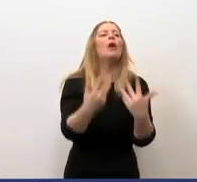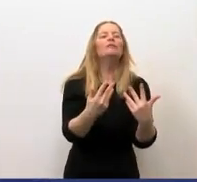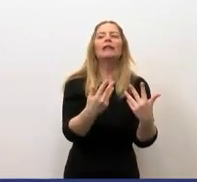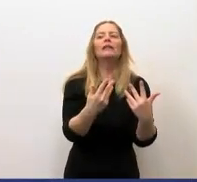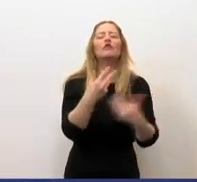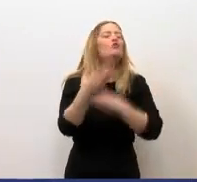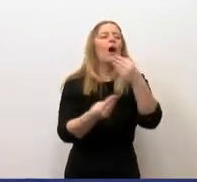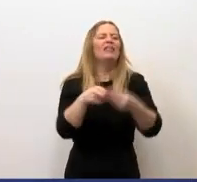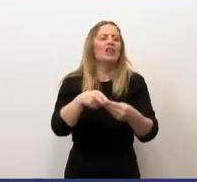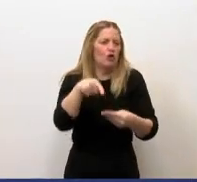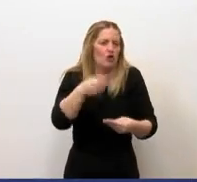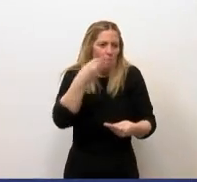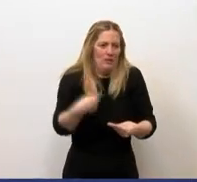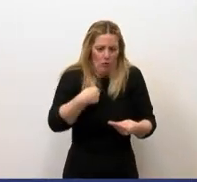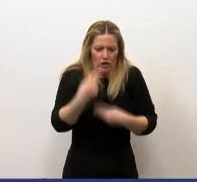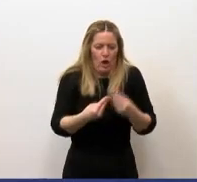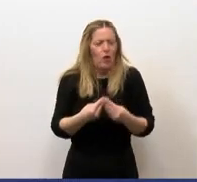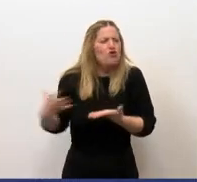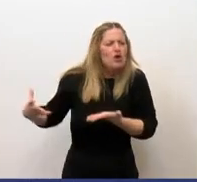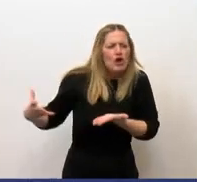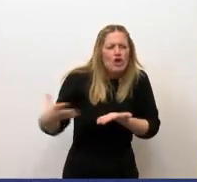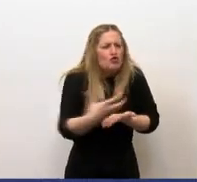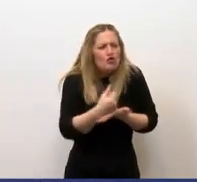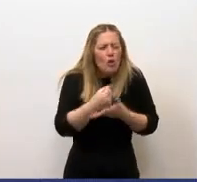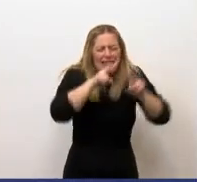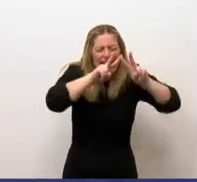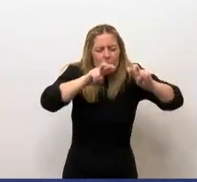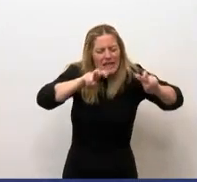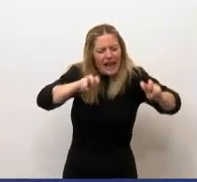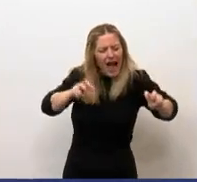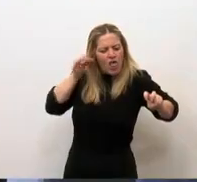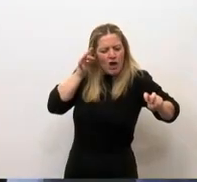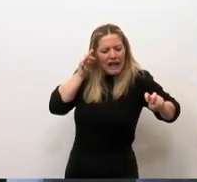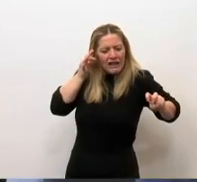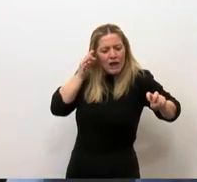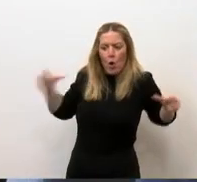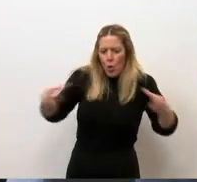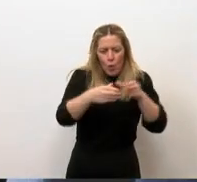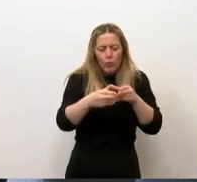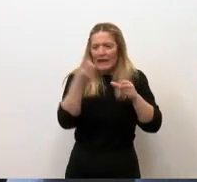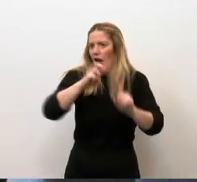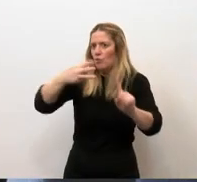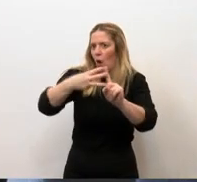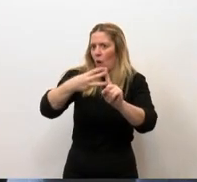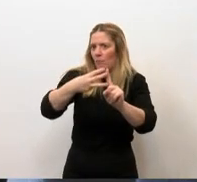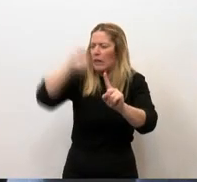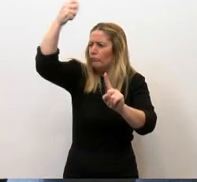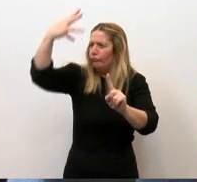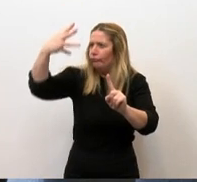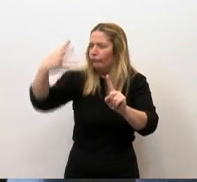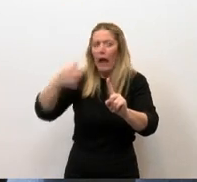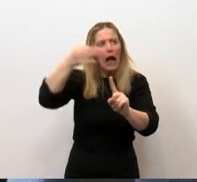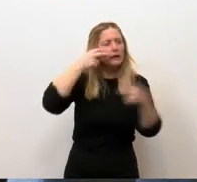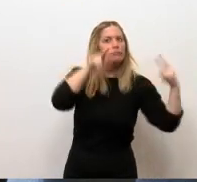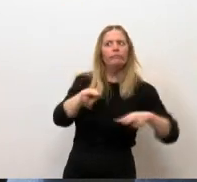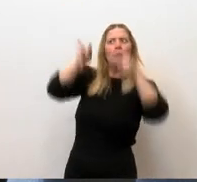esto? ¿Vale? Poner todas las investigadoras juntas en una página web, así les damos visibilidad.